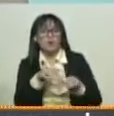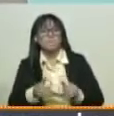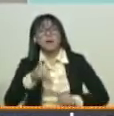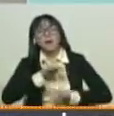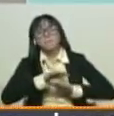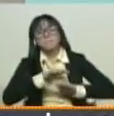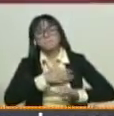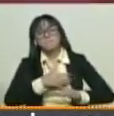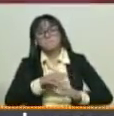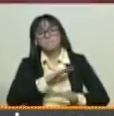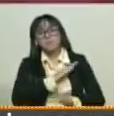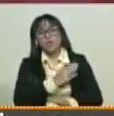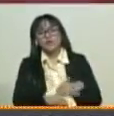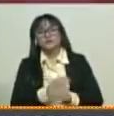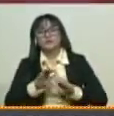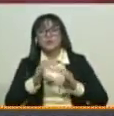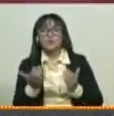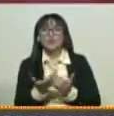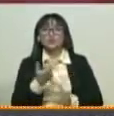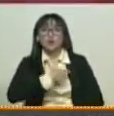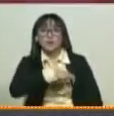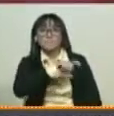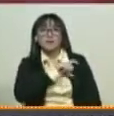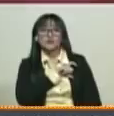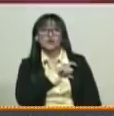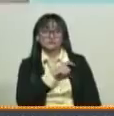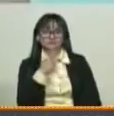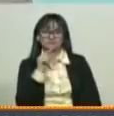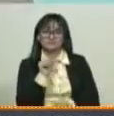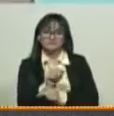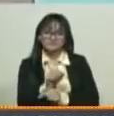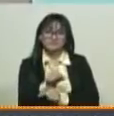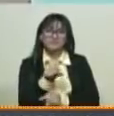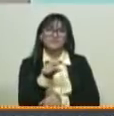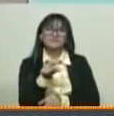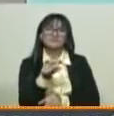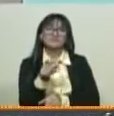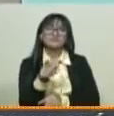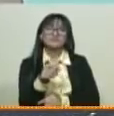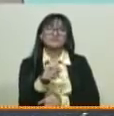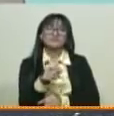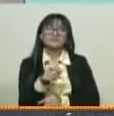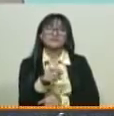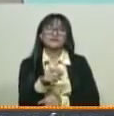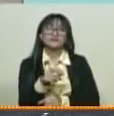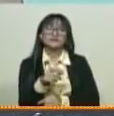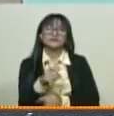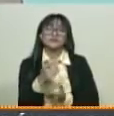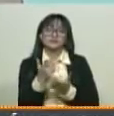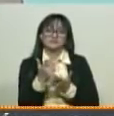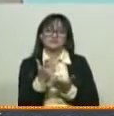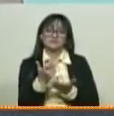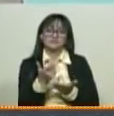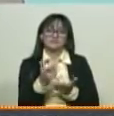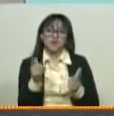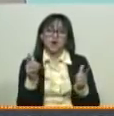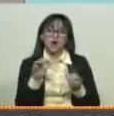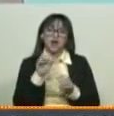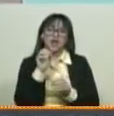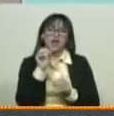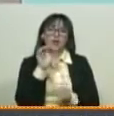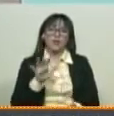mundo, que en aquel tiempo era el ejército del Imperio Español? Morillo dijo, dadme a un Páez, a un Bolívar, y les libero la Europa